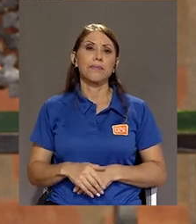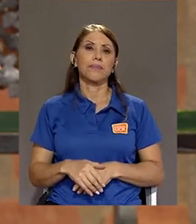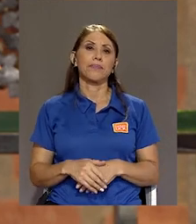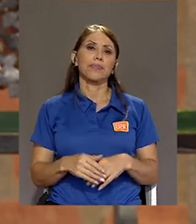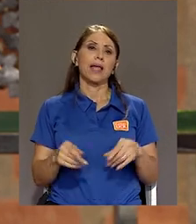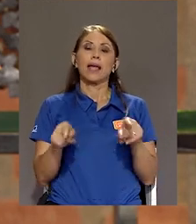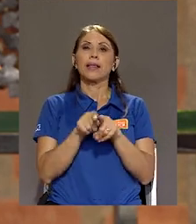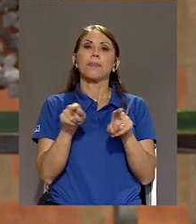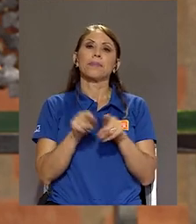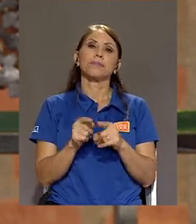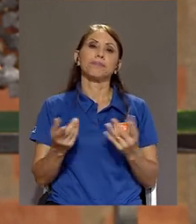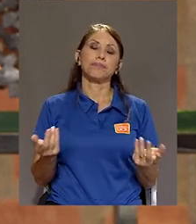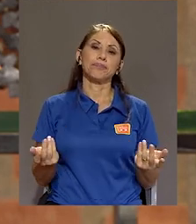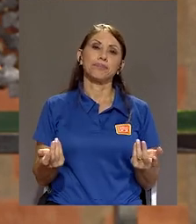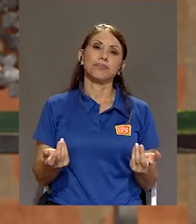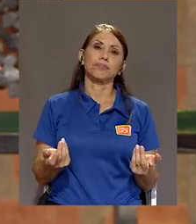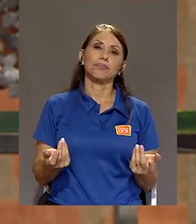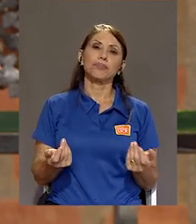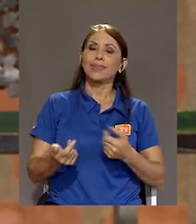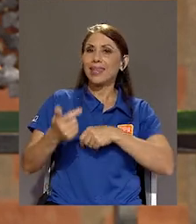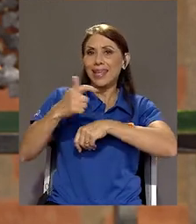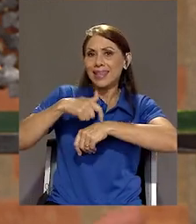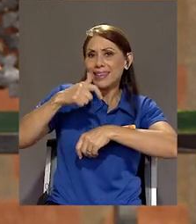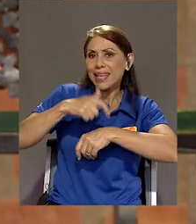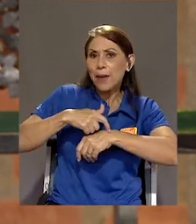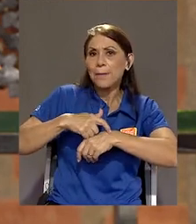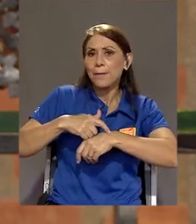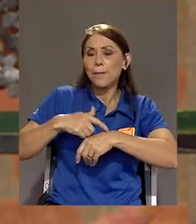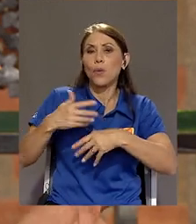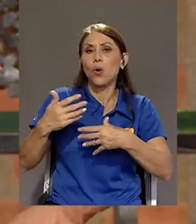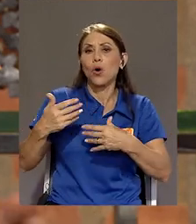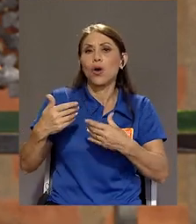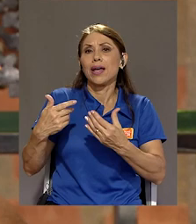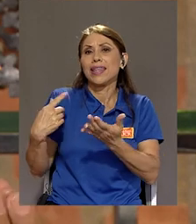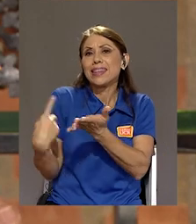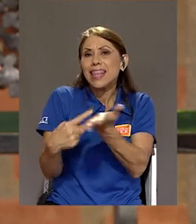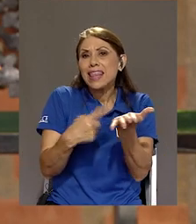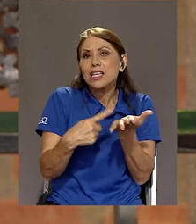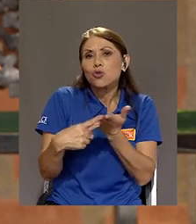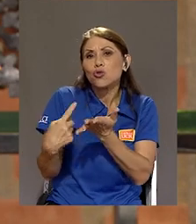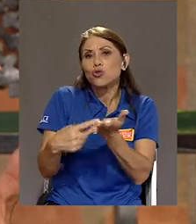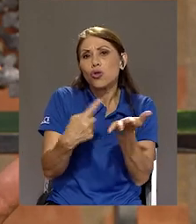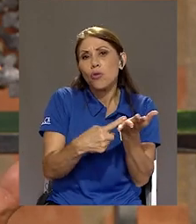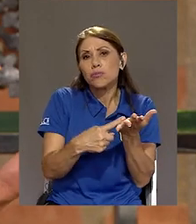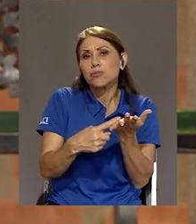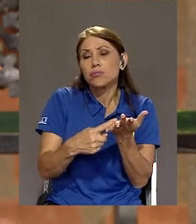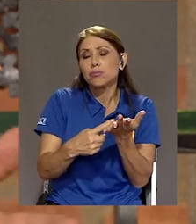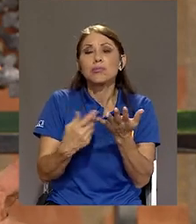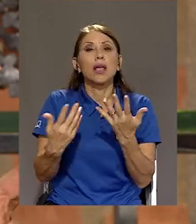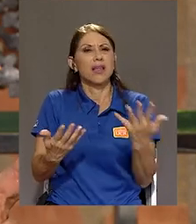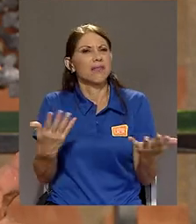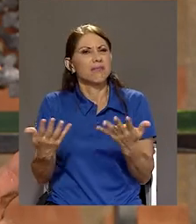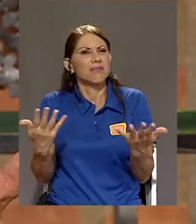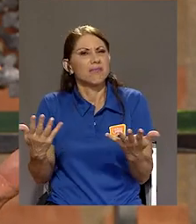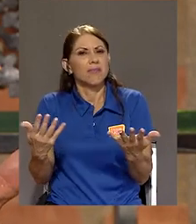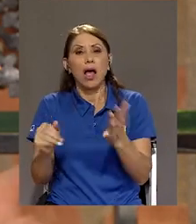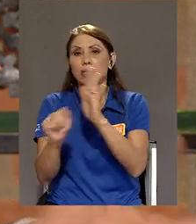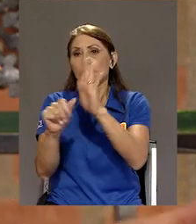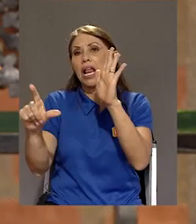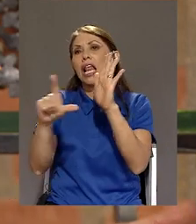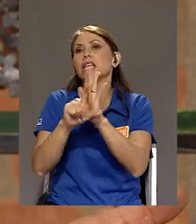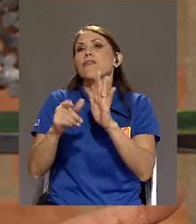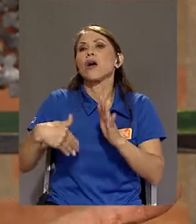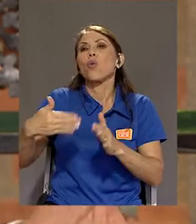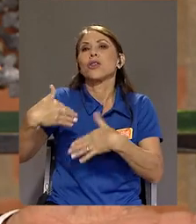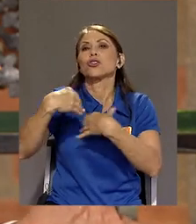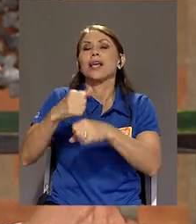es el tiempo de discusión de la Asamblea Legislativa cuando hay mociones. Si usted